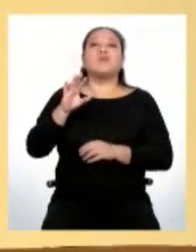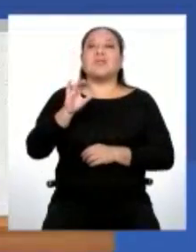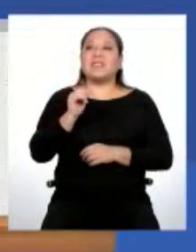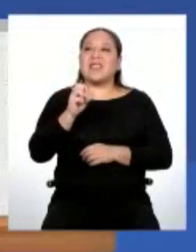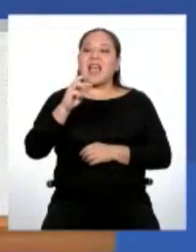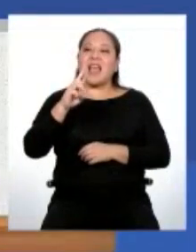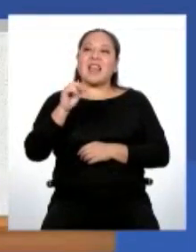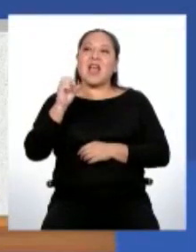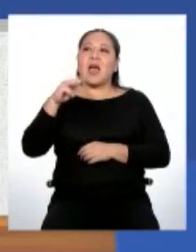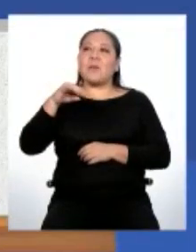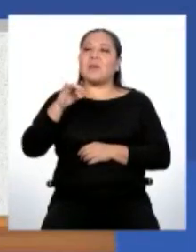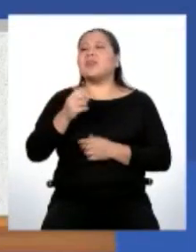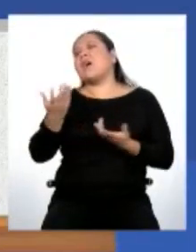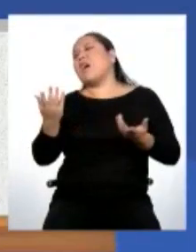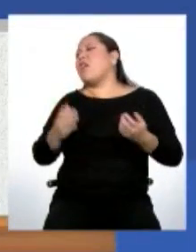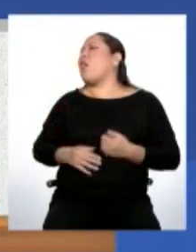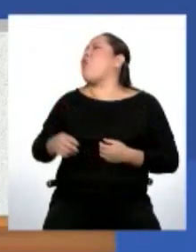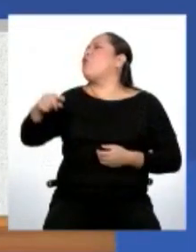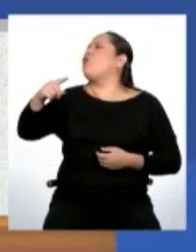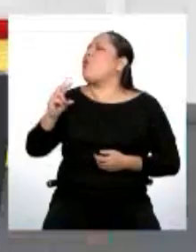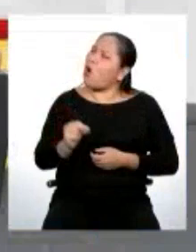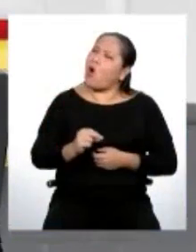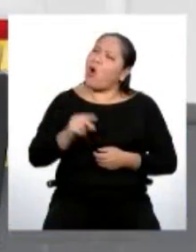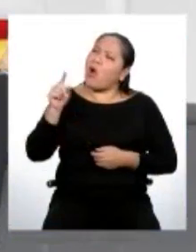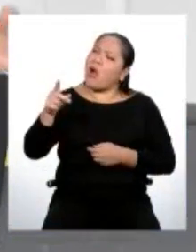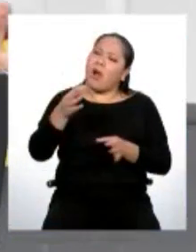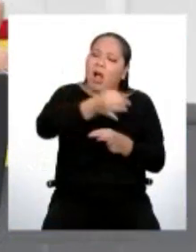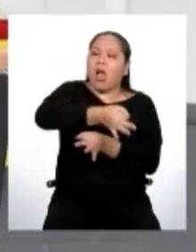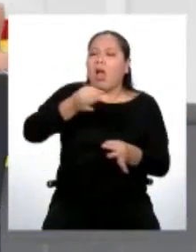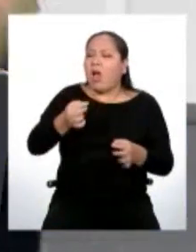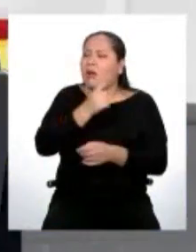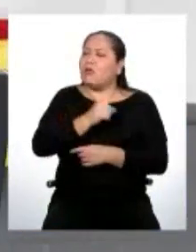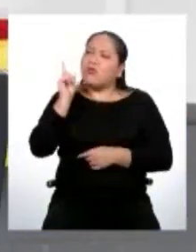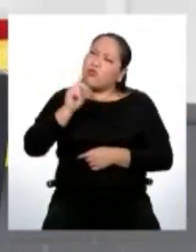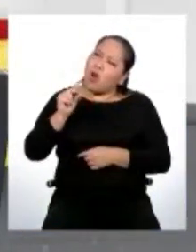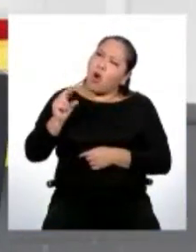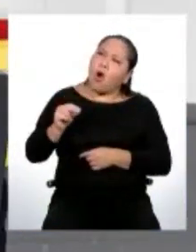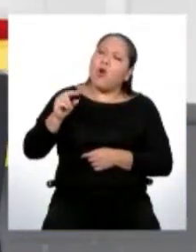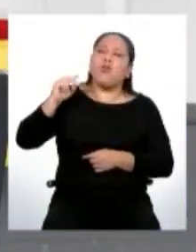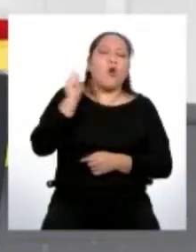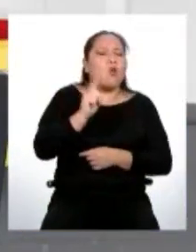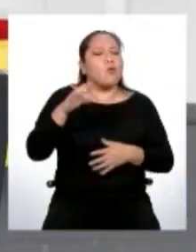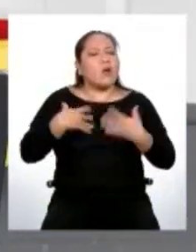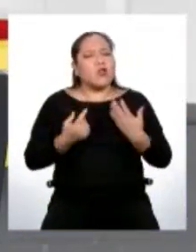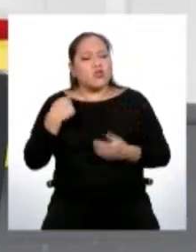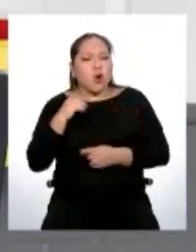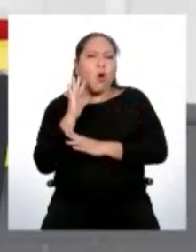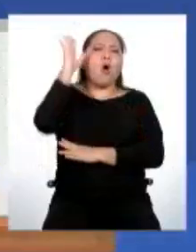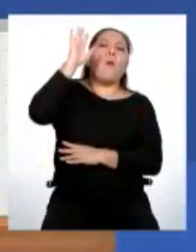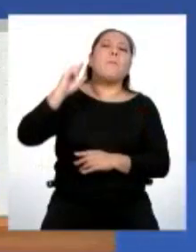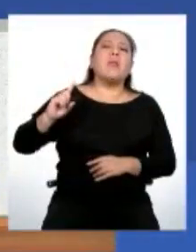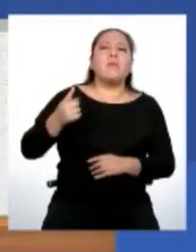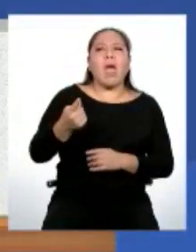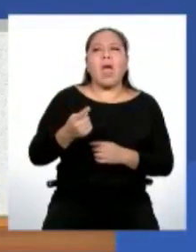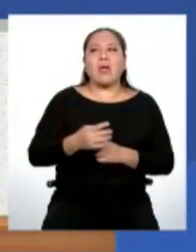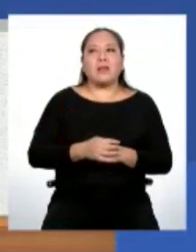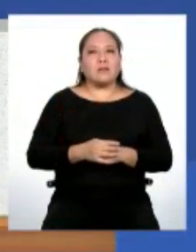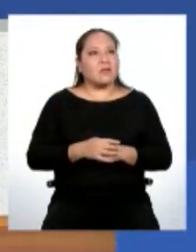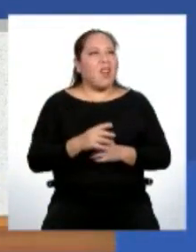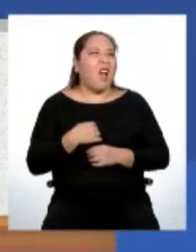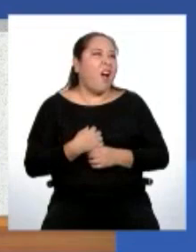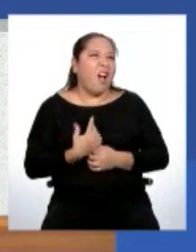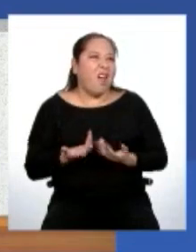Yaremis. No pues, no vale, eso es compensación, señor árbitro, no puede ser. Yo levanté primero la mano. No